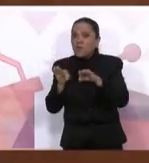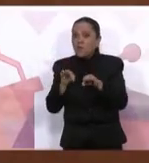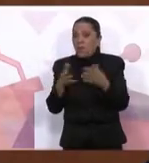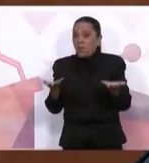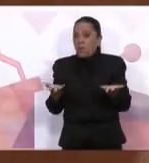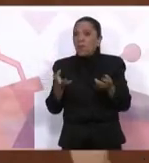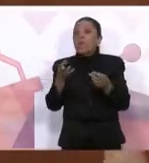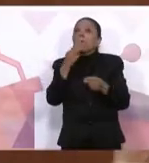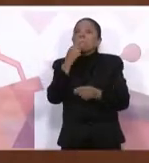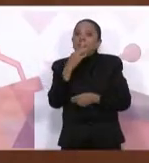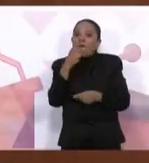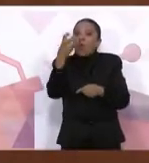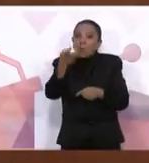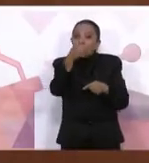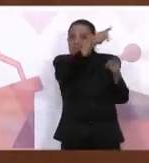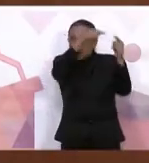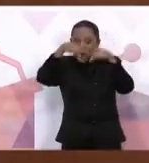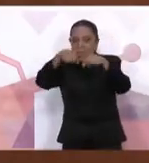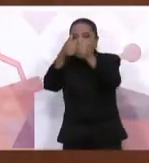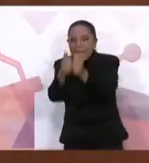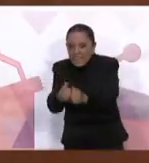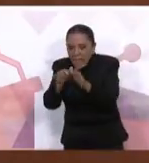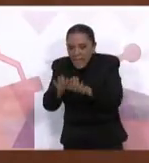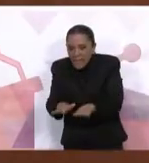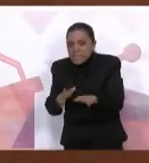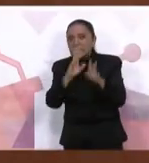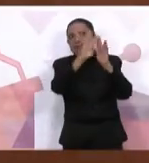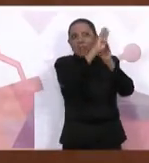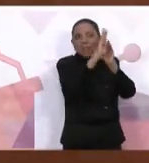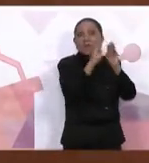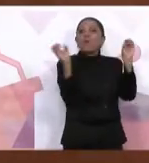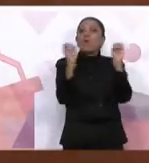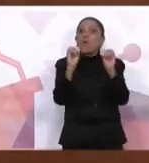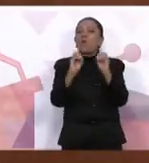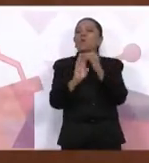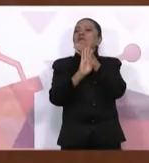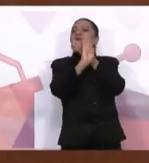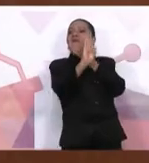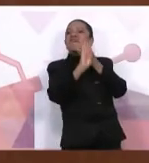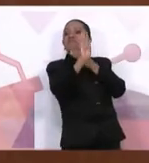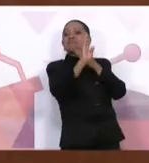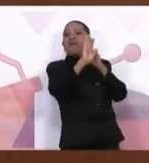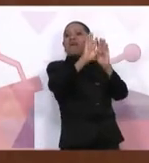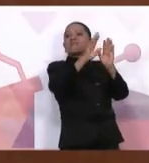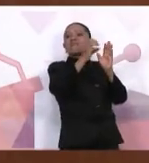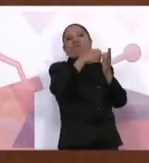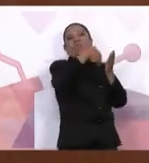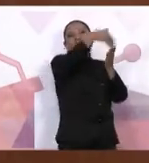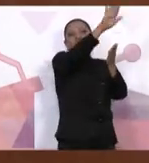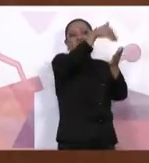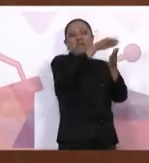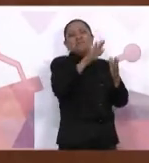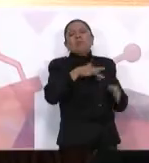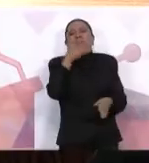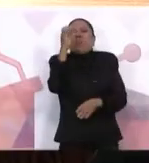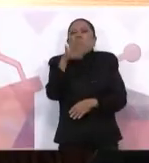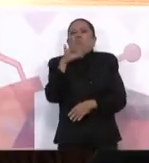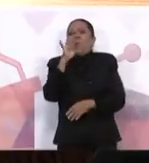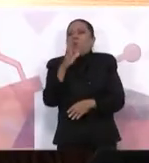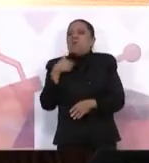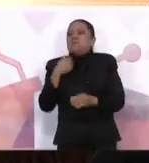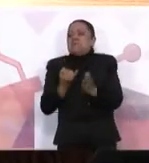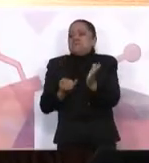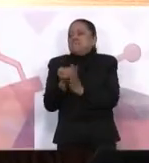a generar todas las posibilidades para evitar la exportación el doloroso decisión de irse en nuestro estado